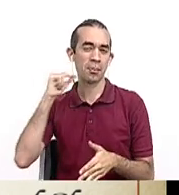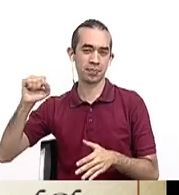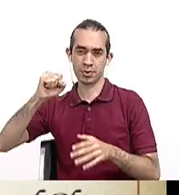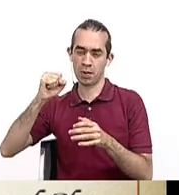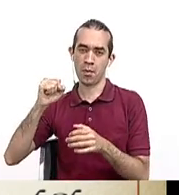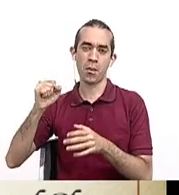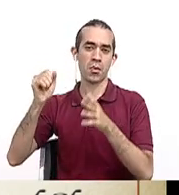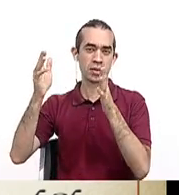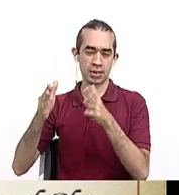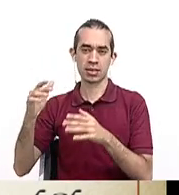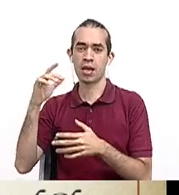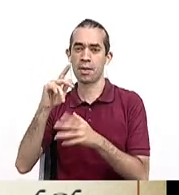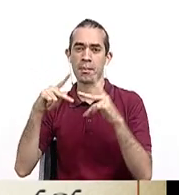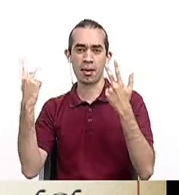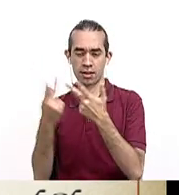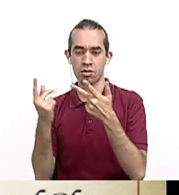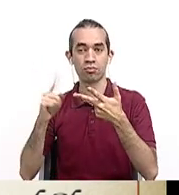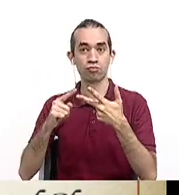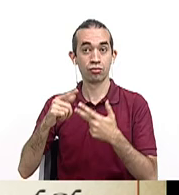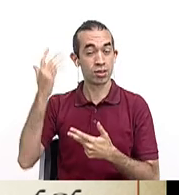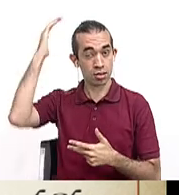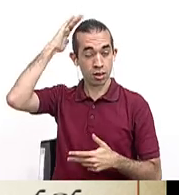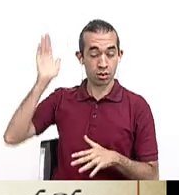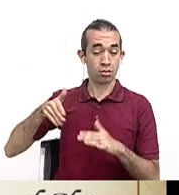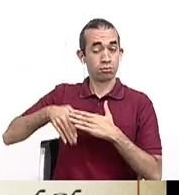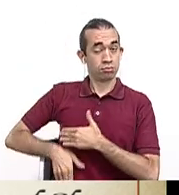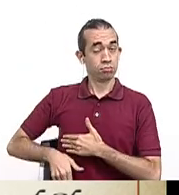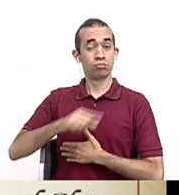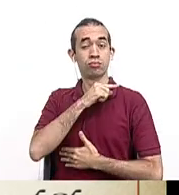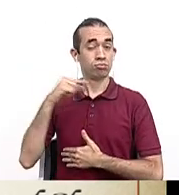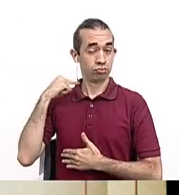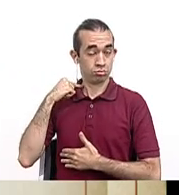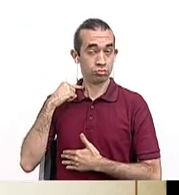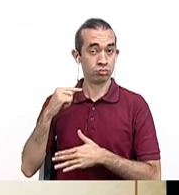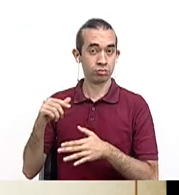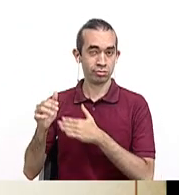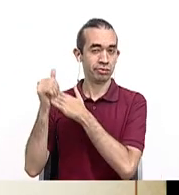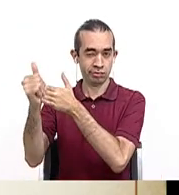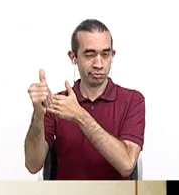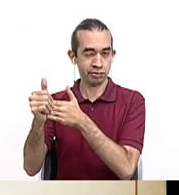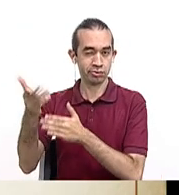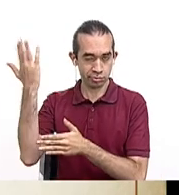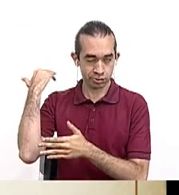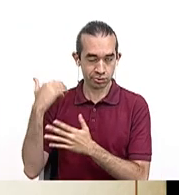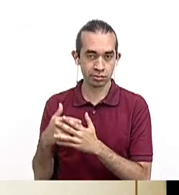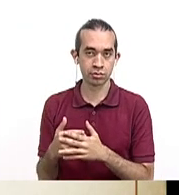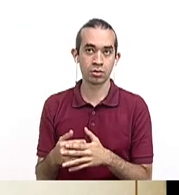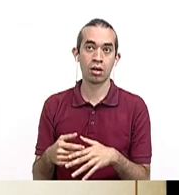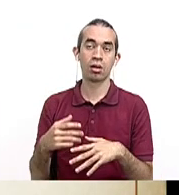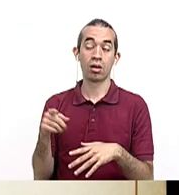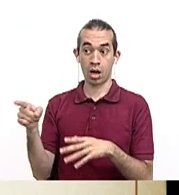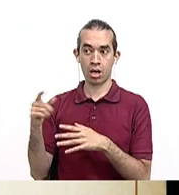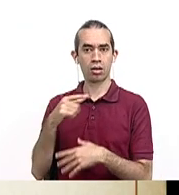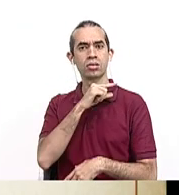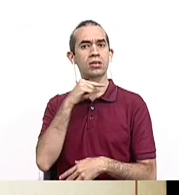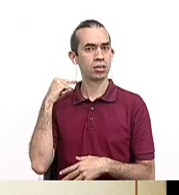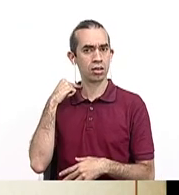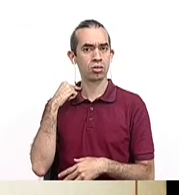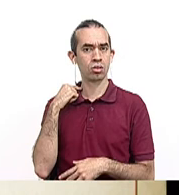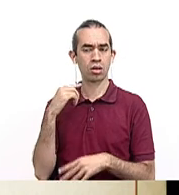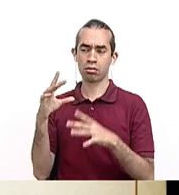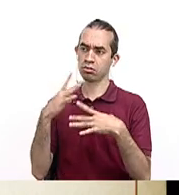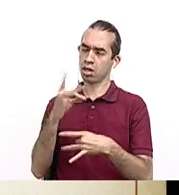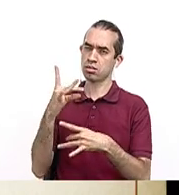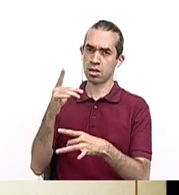un sacerdote realmente en particular víctor manuel sanabria porque siendo parte de una estructura